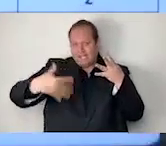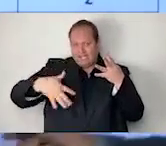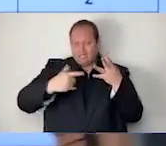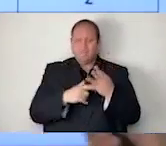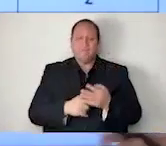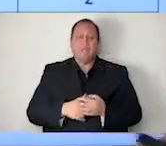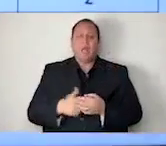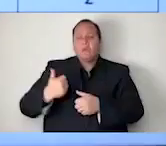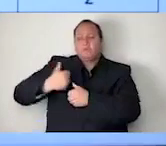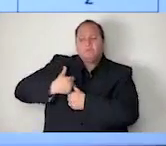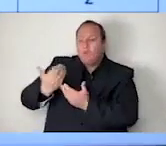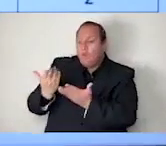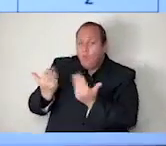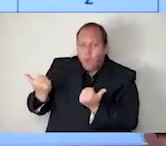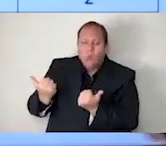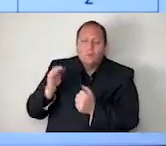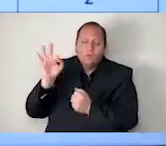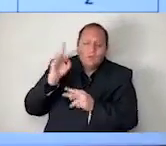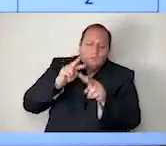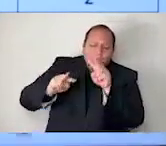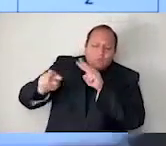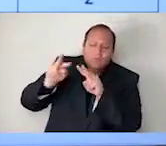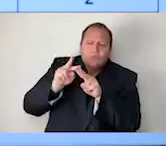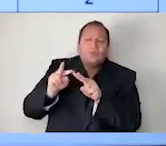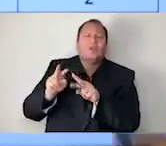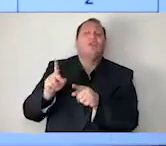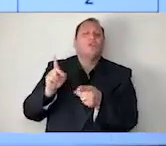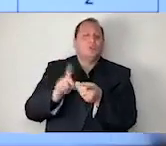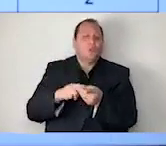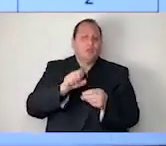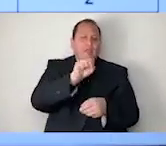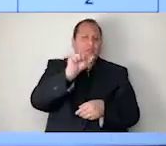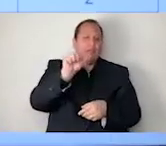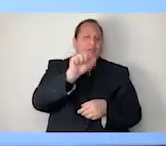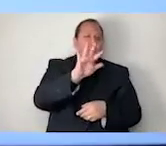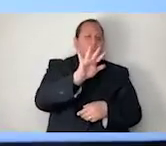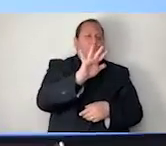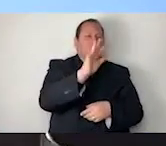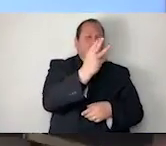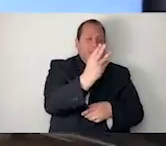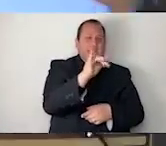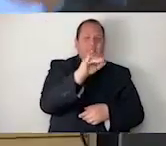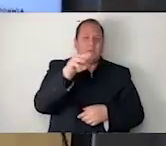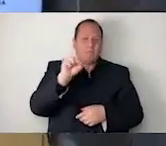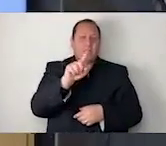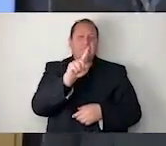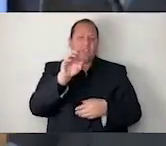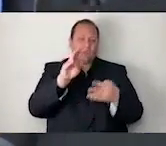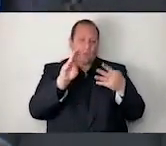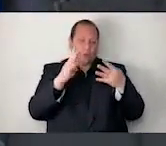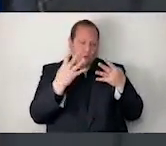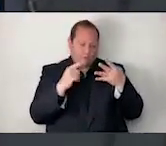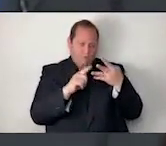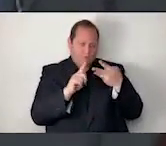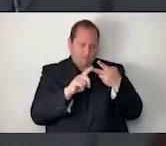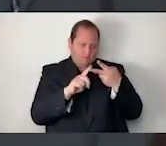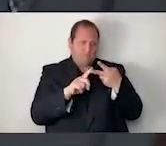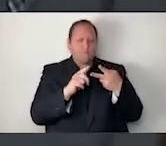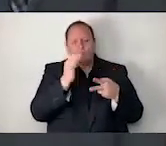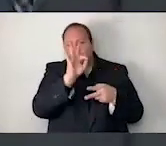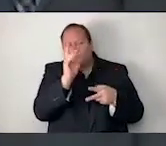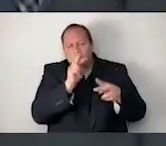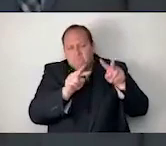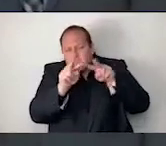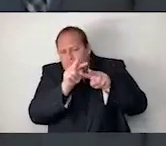53 y 194 estos son los sospechosos pendientes un total de 1200 22 estudios récord estamos en la